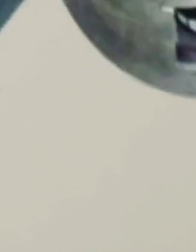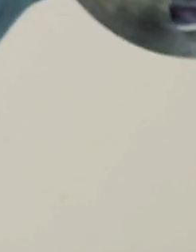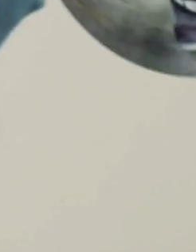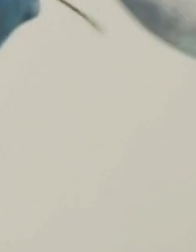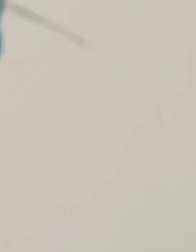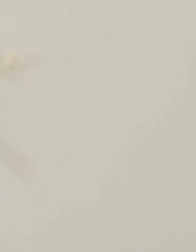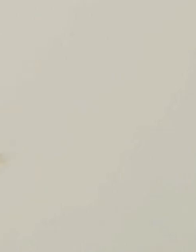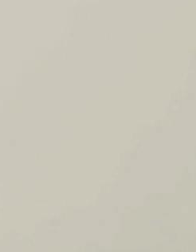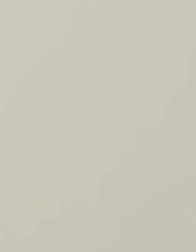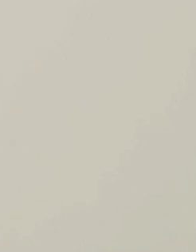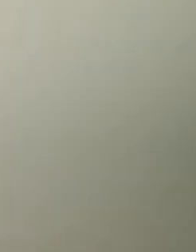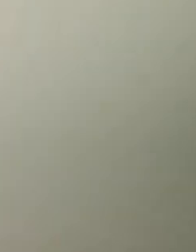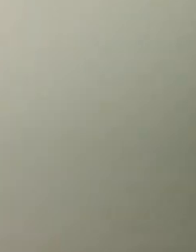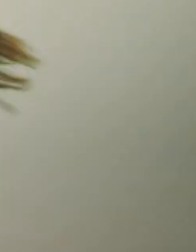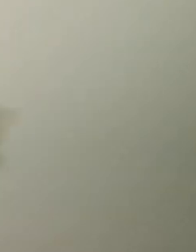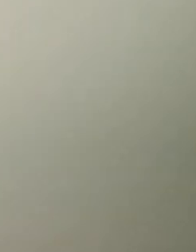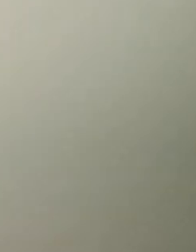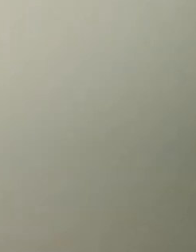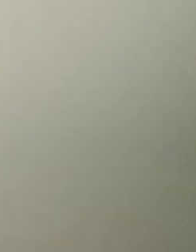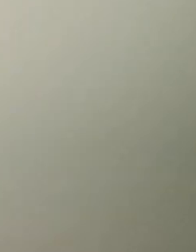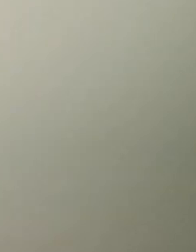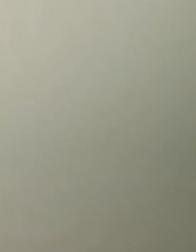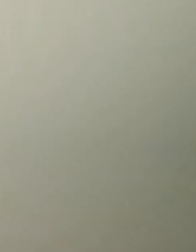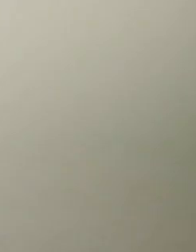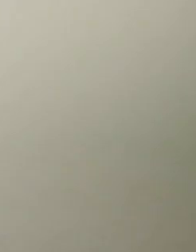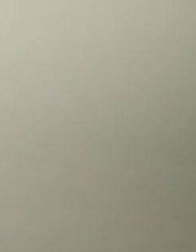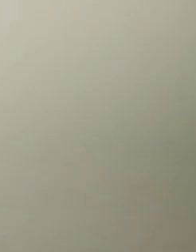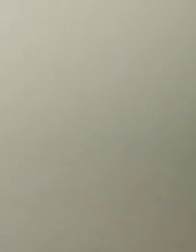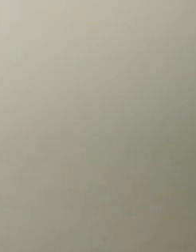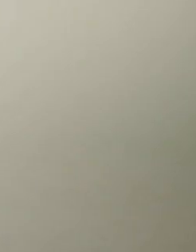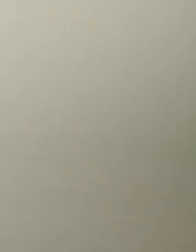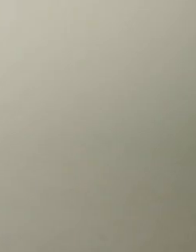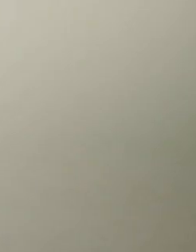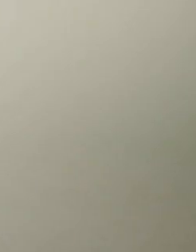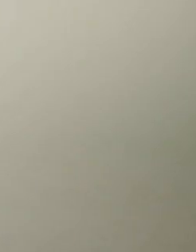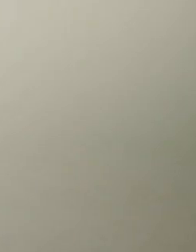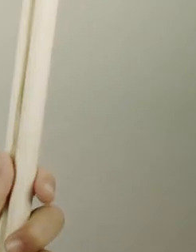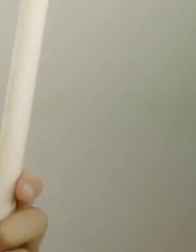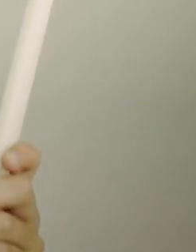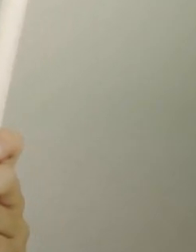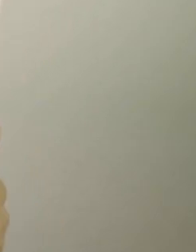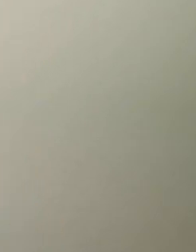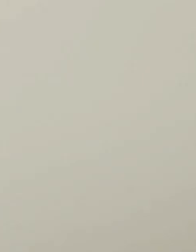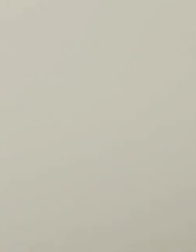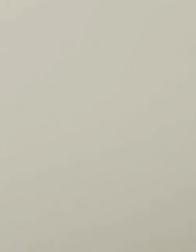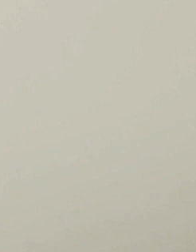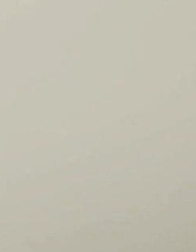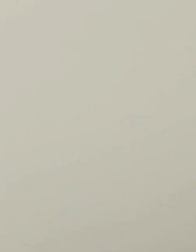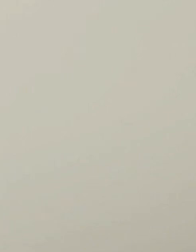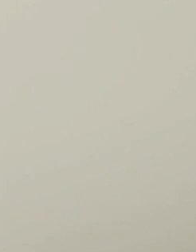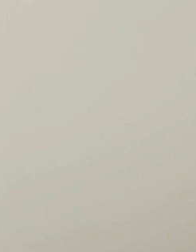Me están volviendo loca. En todo lo que hagas, siempre pregúntate, ¿eres correcto o corrupto?